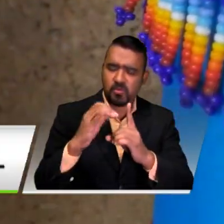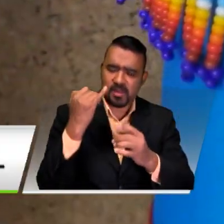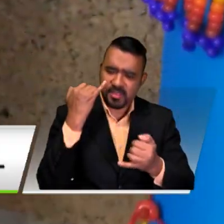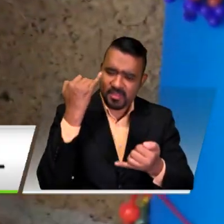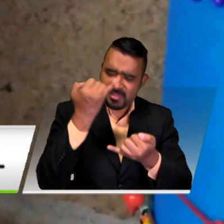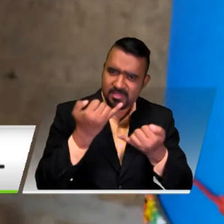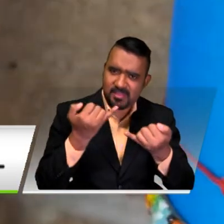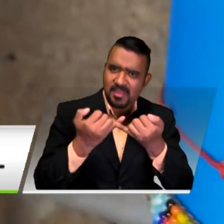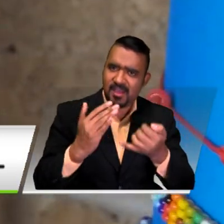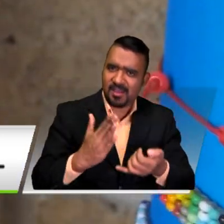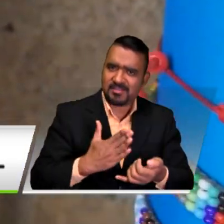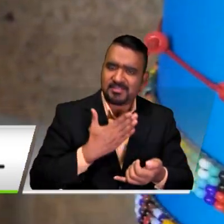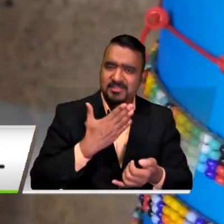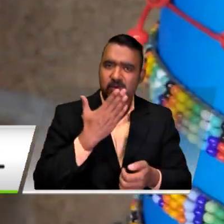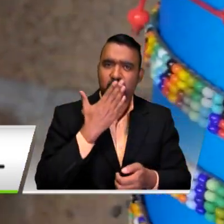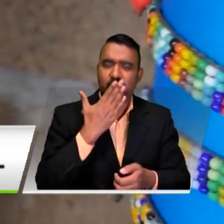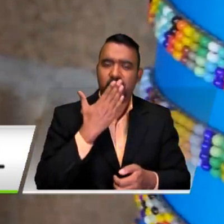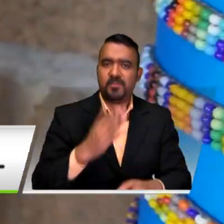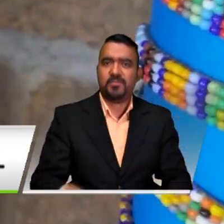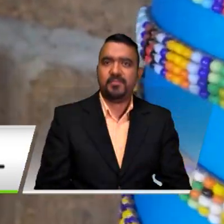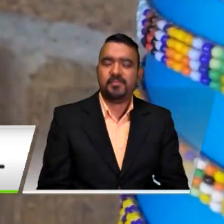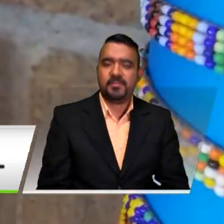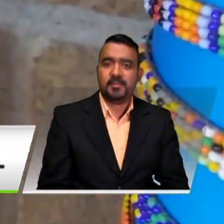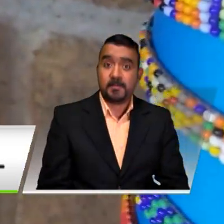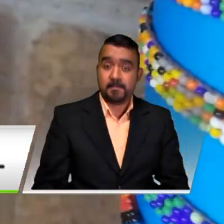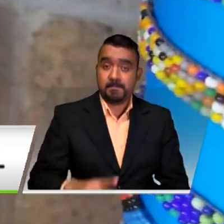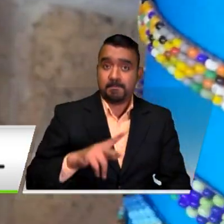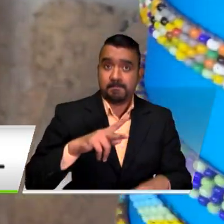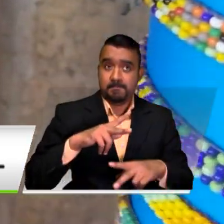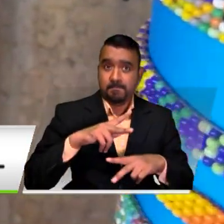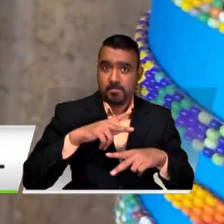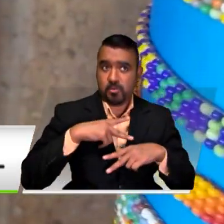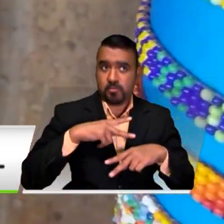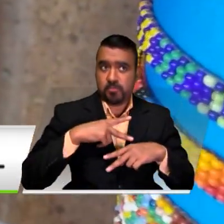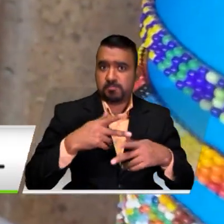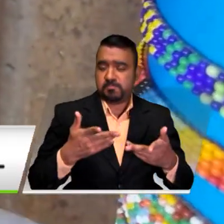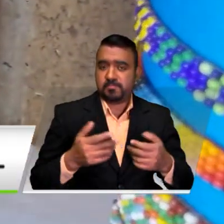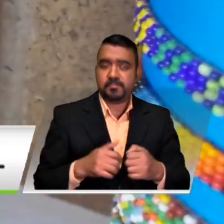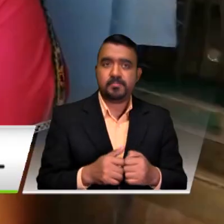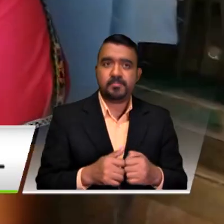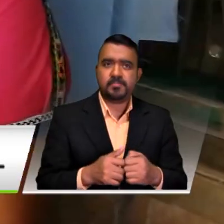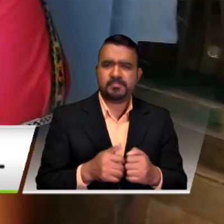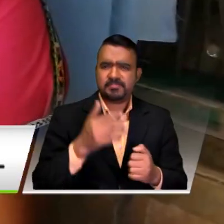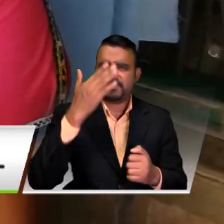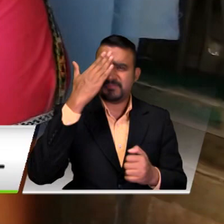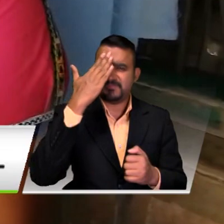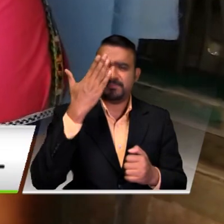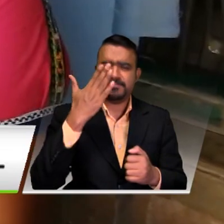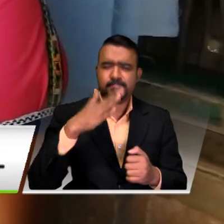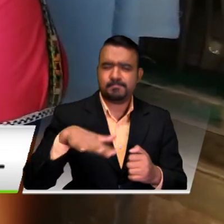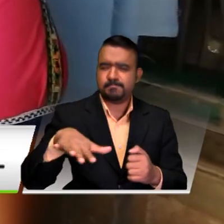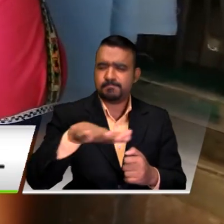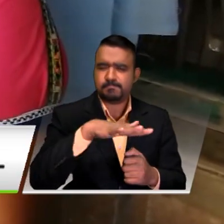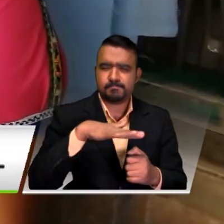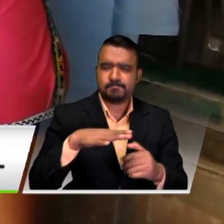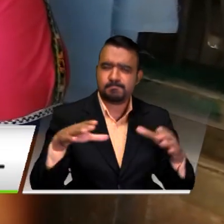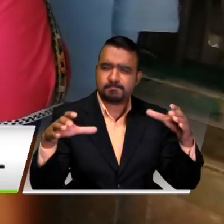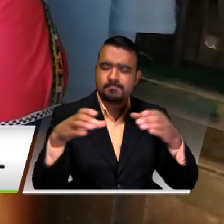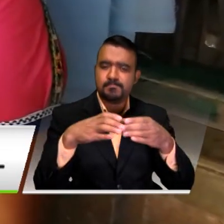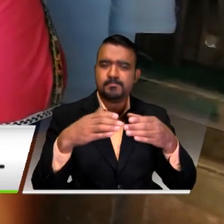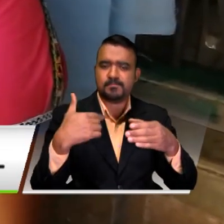nos gusta lo que hacemos. Yo personalmente hablo del amor que siento por mi cultura, soy